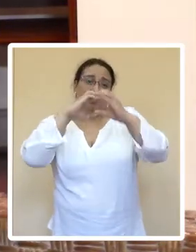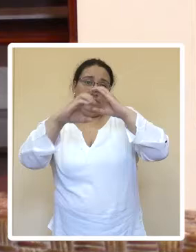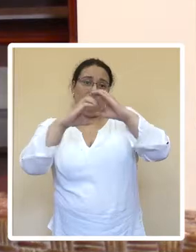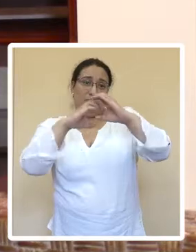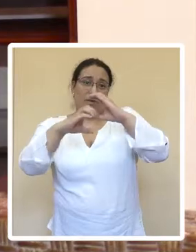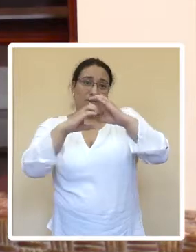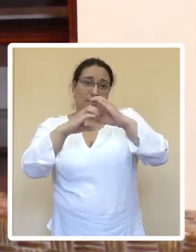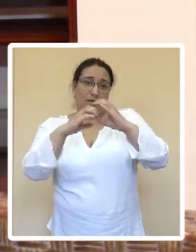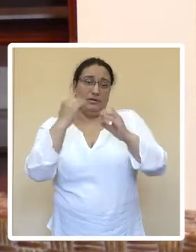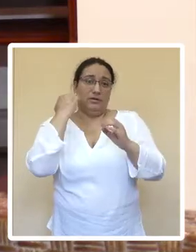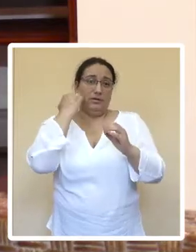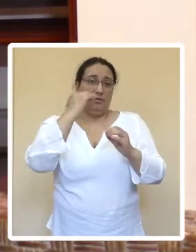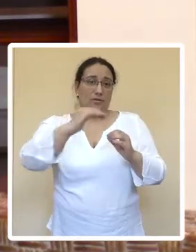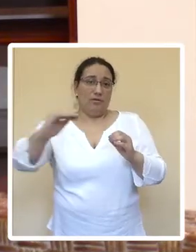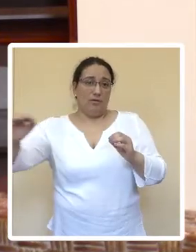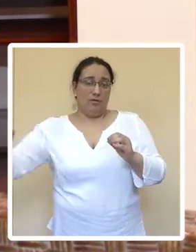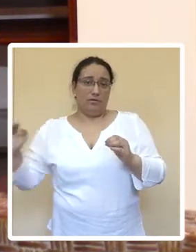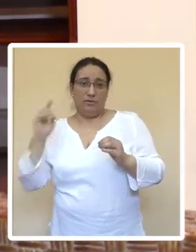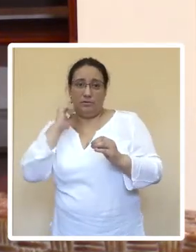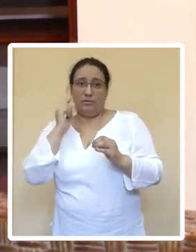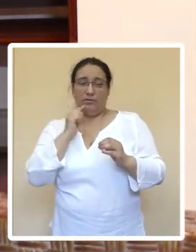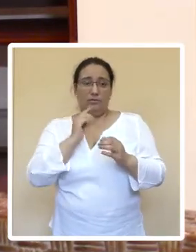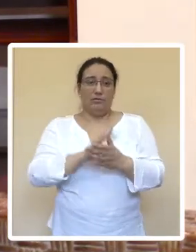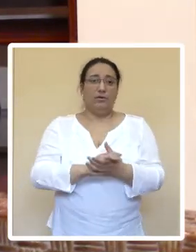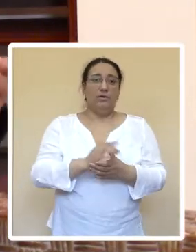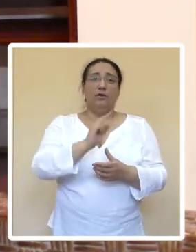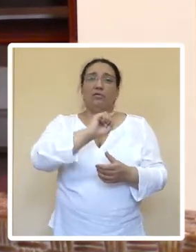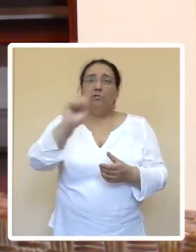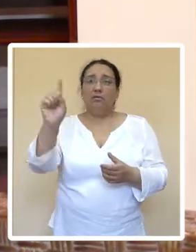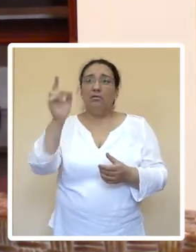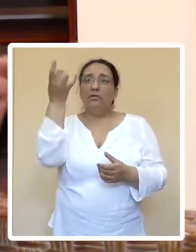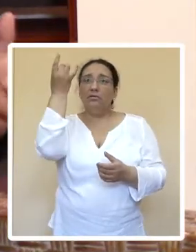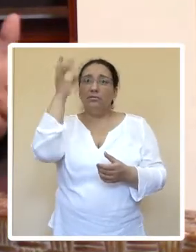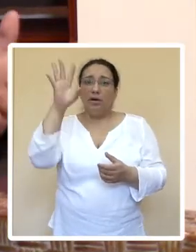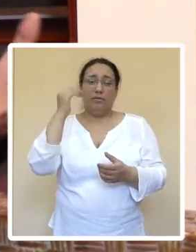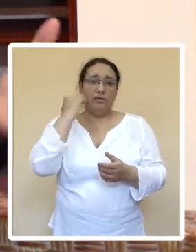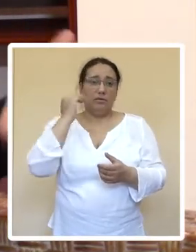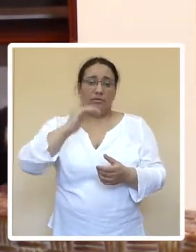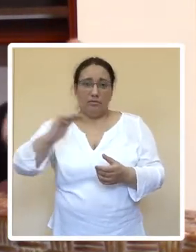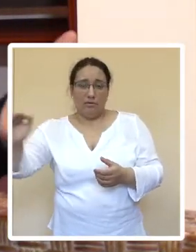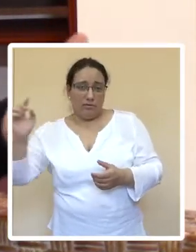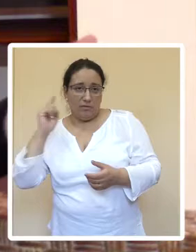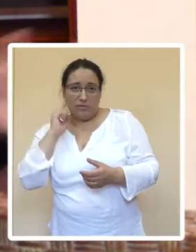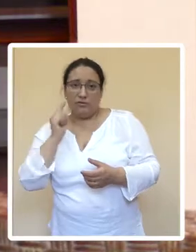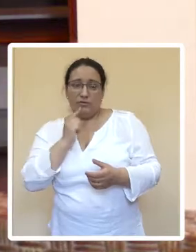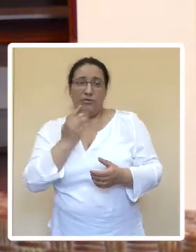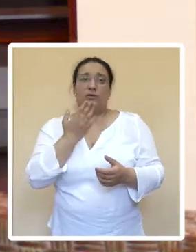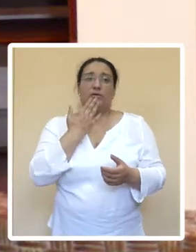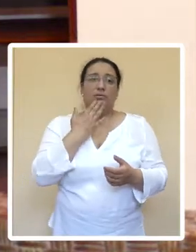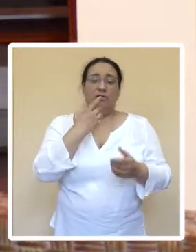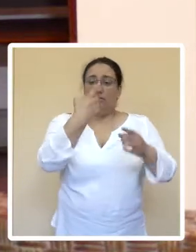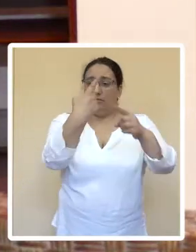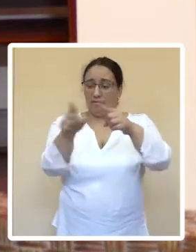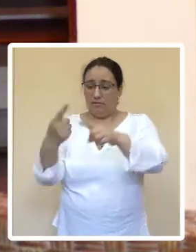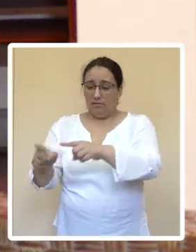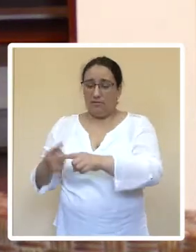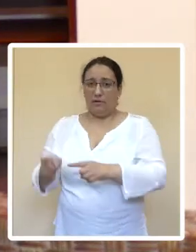niños sordos, y ya no sea solamente niños sordos con diferentes discapacidades, lo